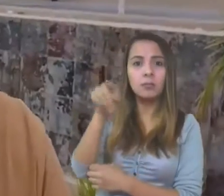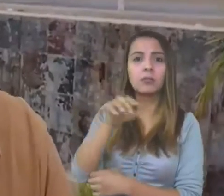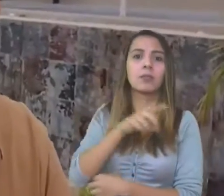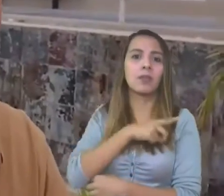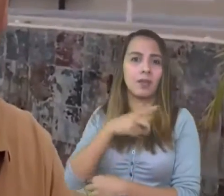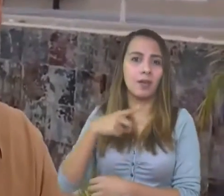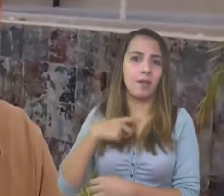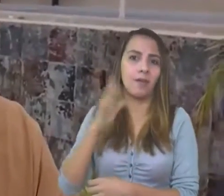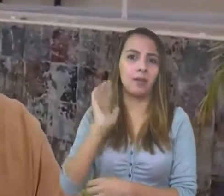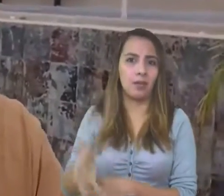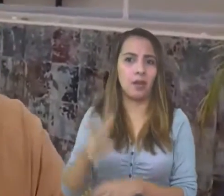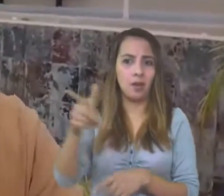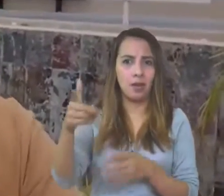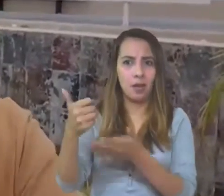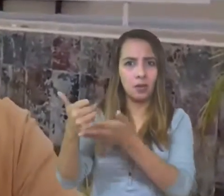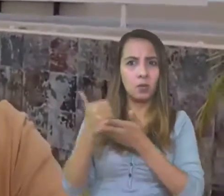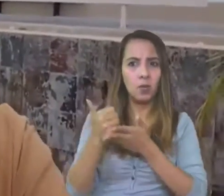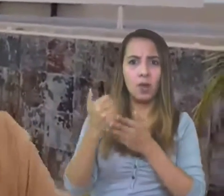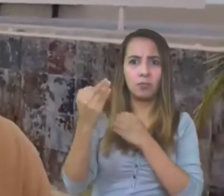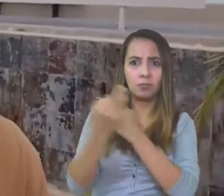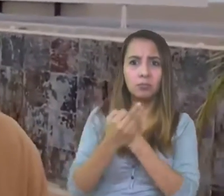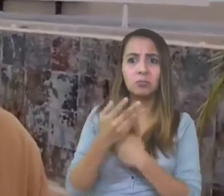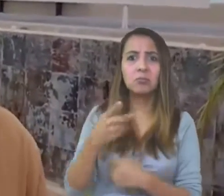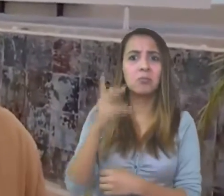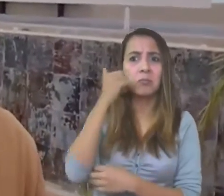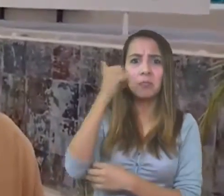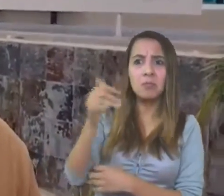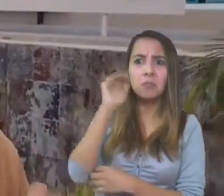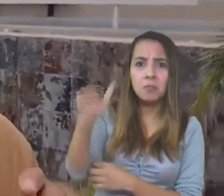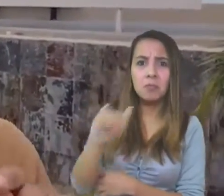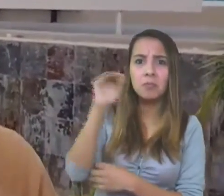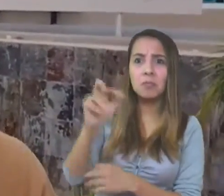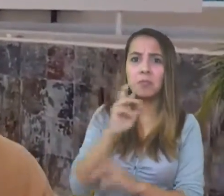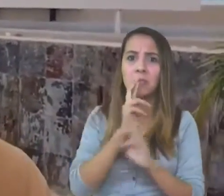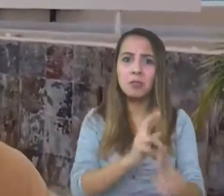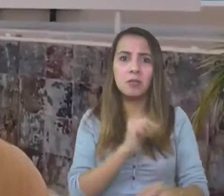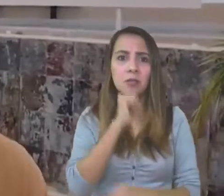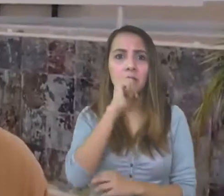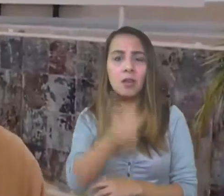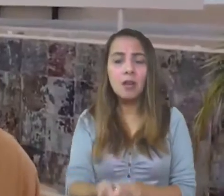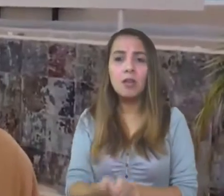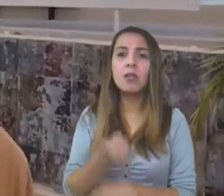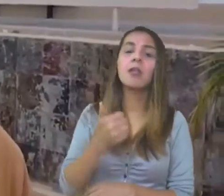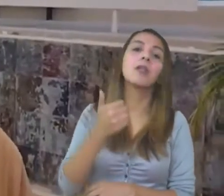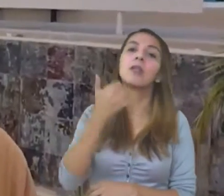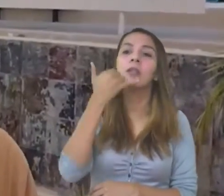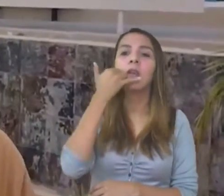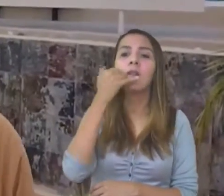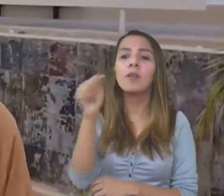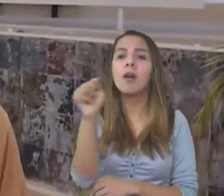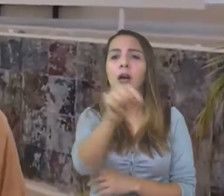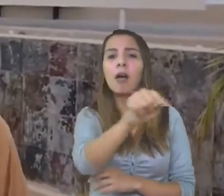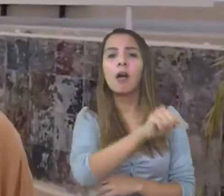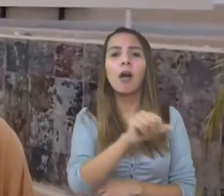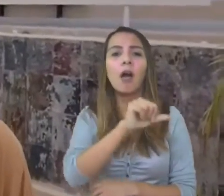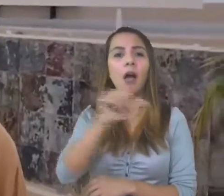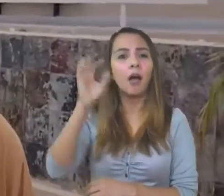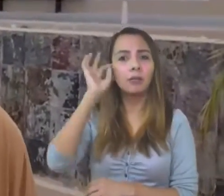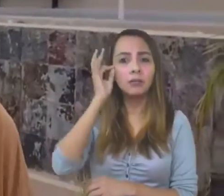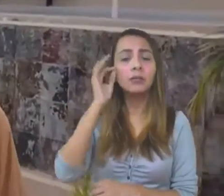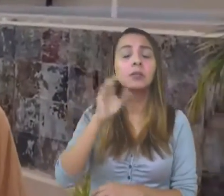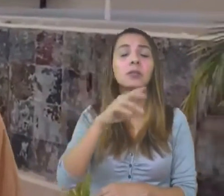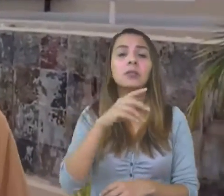tomado cartas en el asunto. No contesta nada, nos da teléfono de los achichincles te dicen que están en